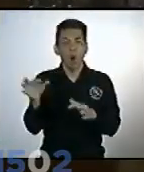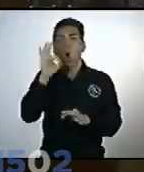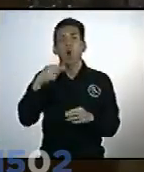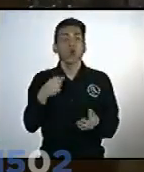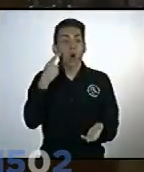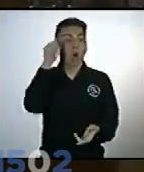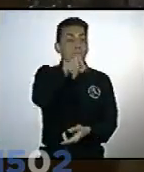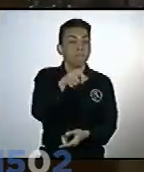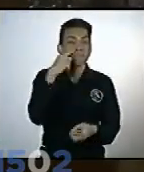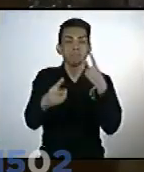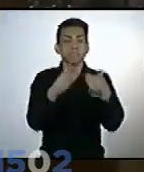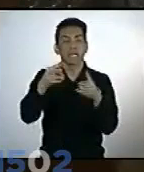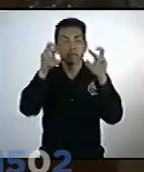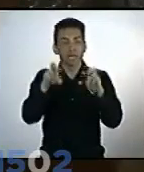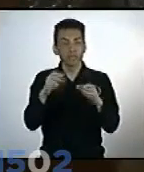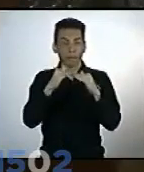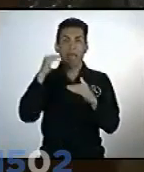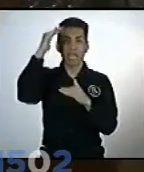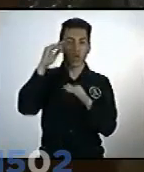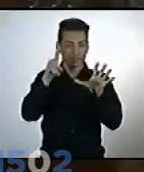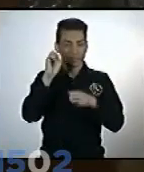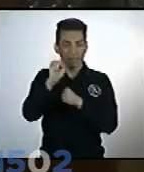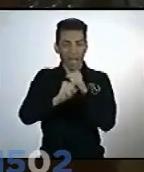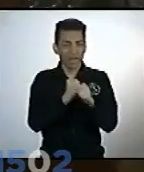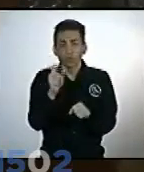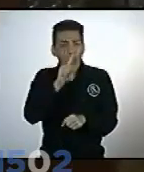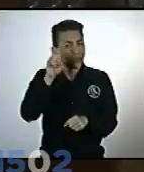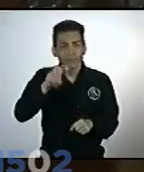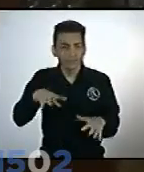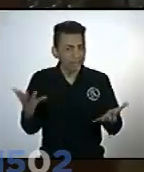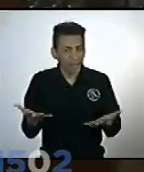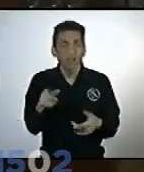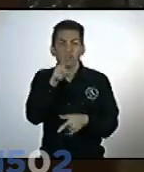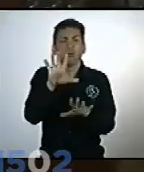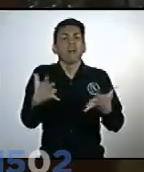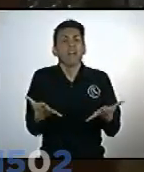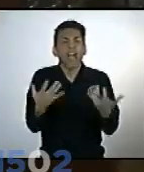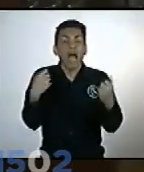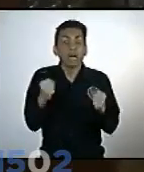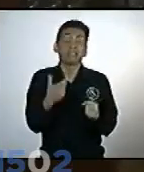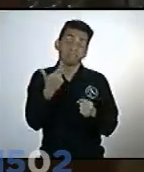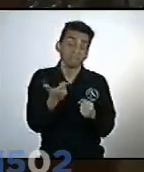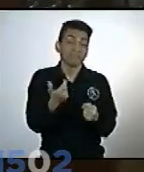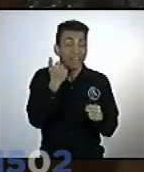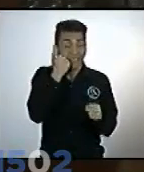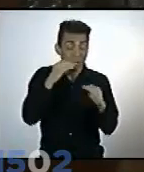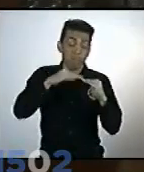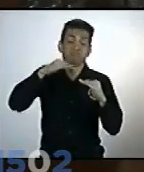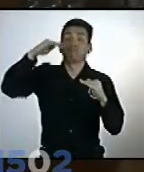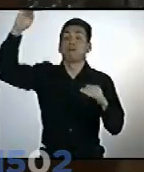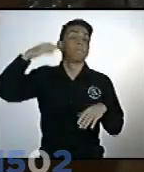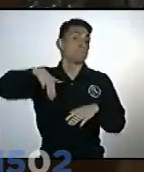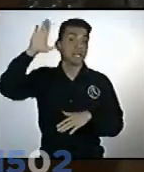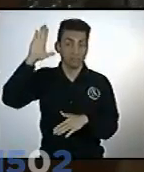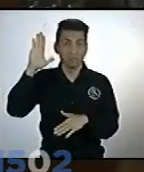visitándolos sin necesidad, teniendo algún síntoma, lo único que vamos a hacer es que la curva de crecimiento siga